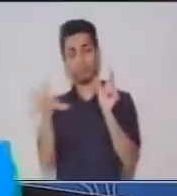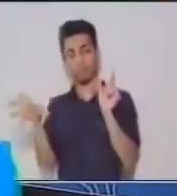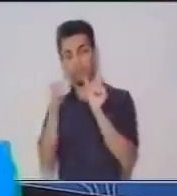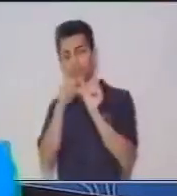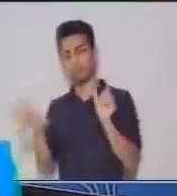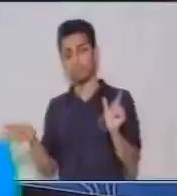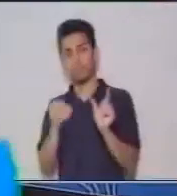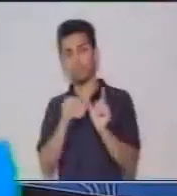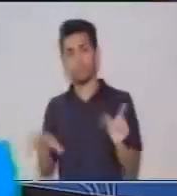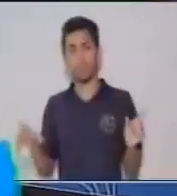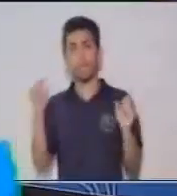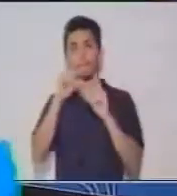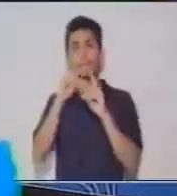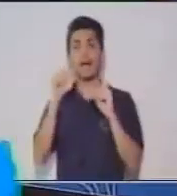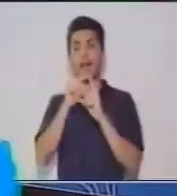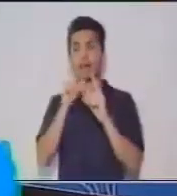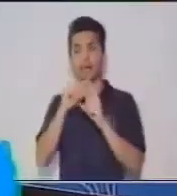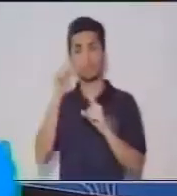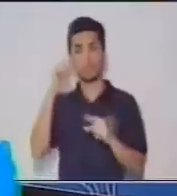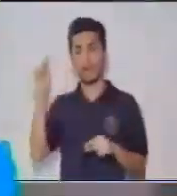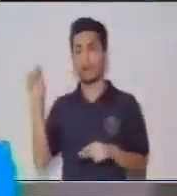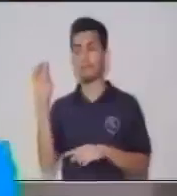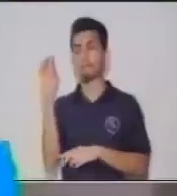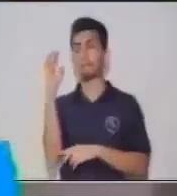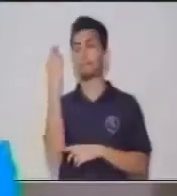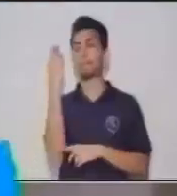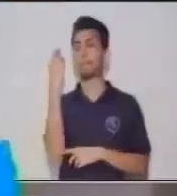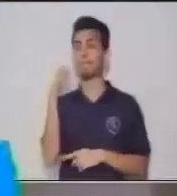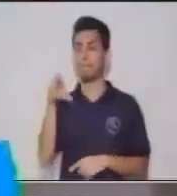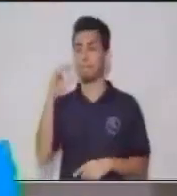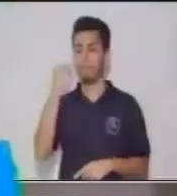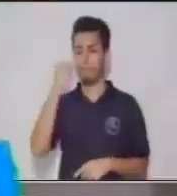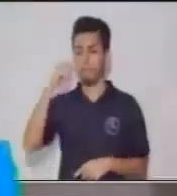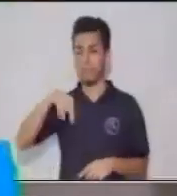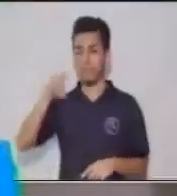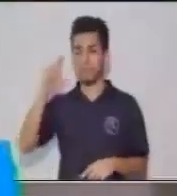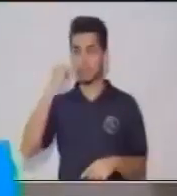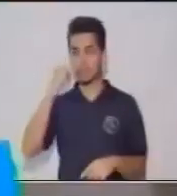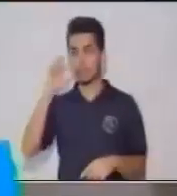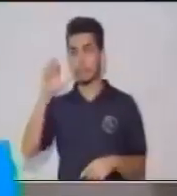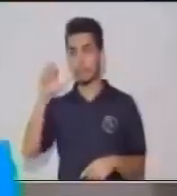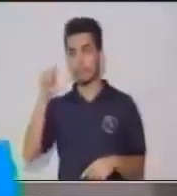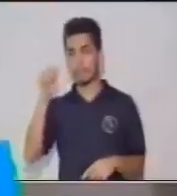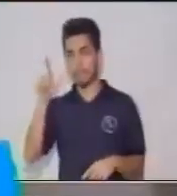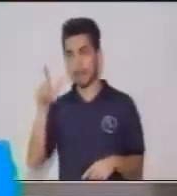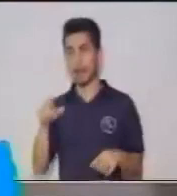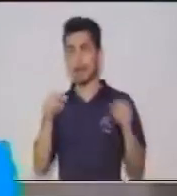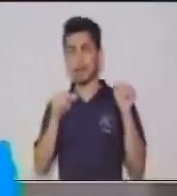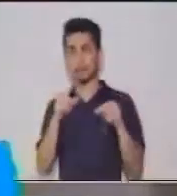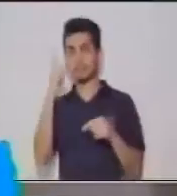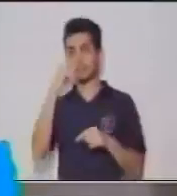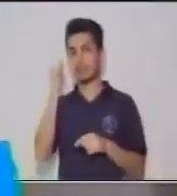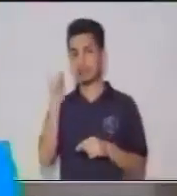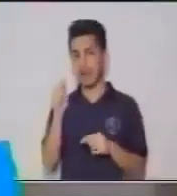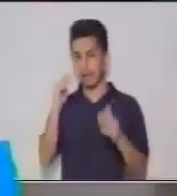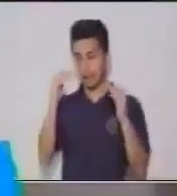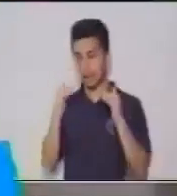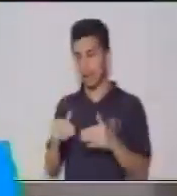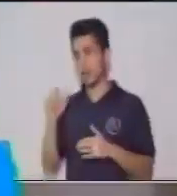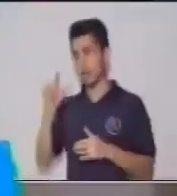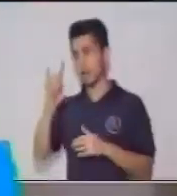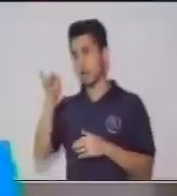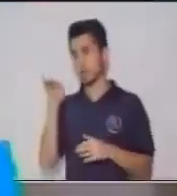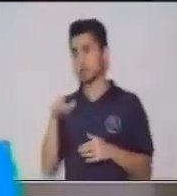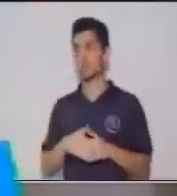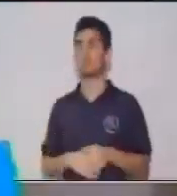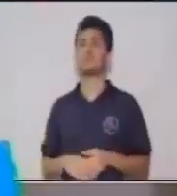palabras acá de las principales, de la palabra sal y luz. En los